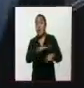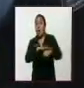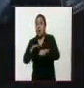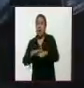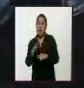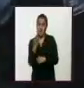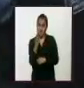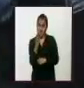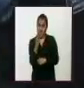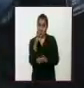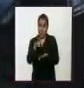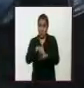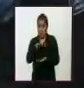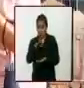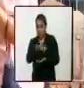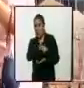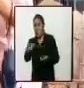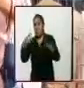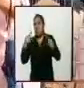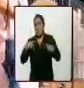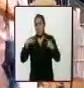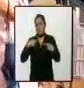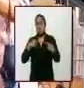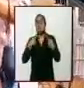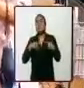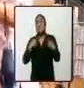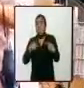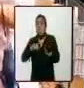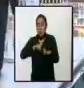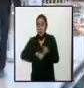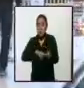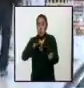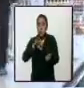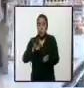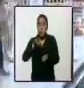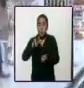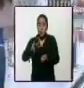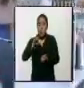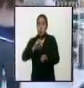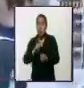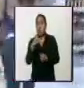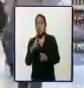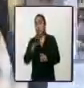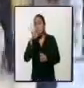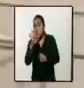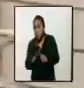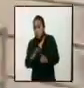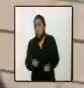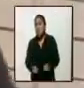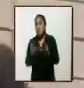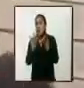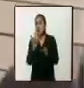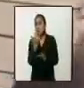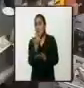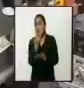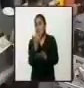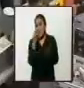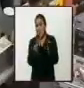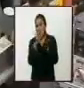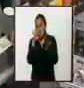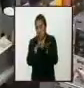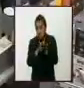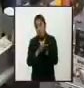febrero de 2019 la confianza del consumidor alcanzó 48.8 por ciento en una escala de 50 unidades.